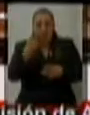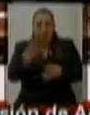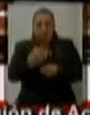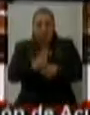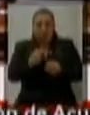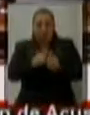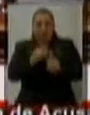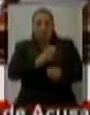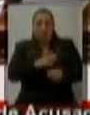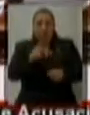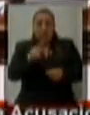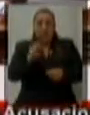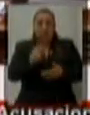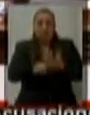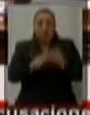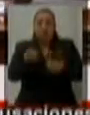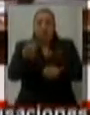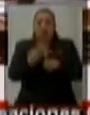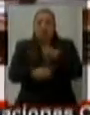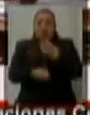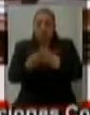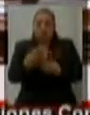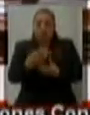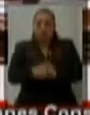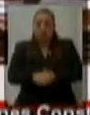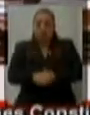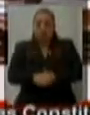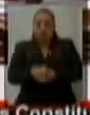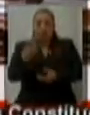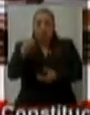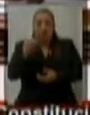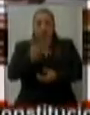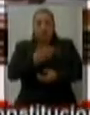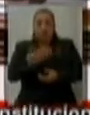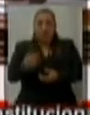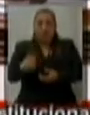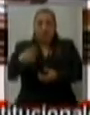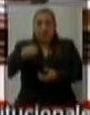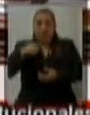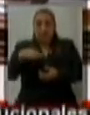con ella, y por supuesto que nos cuente ya, porque el mandatario chileno y el presidente del Congreso...